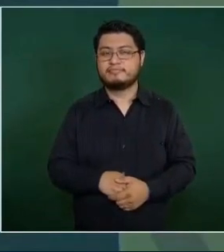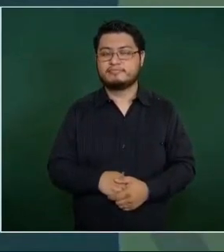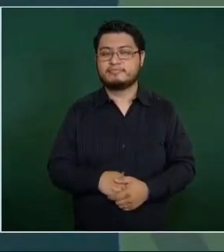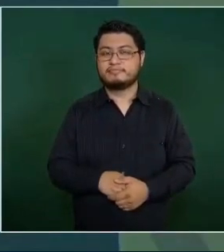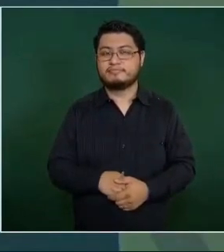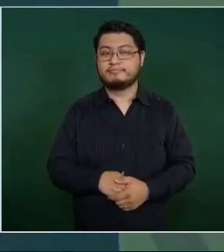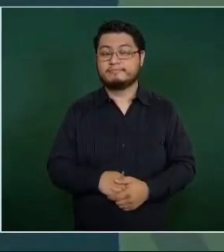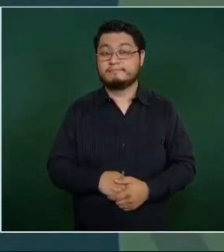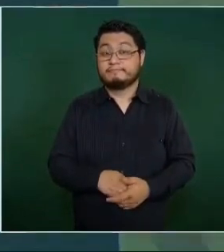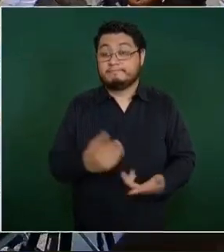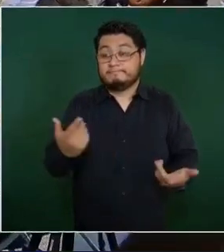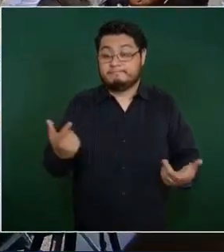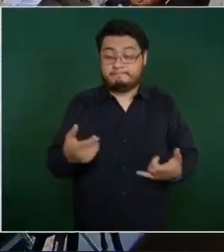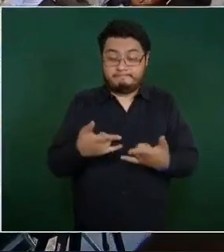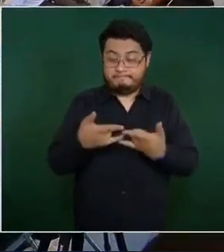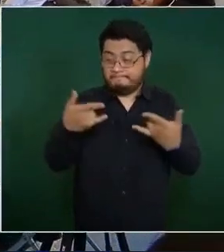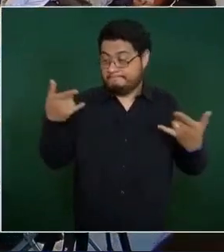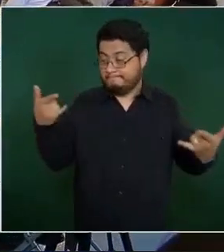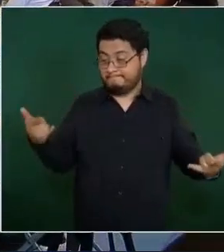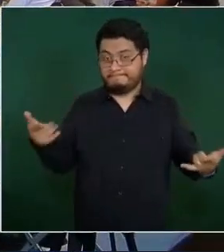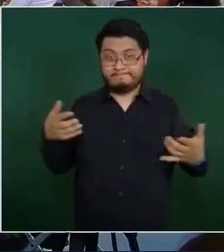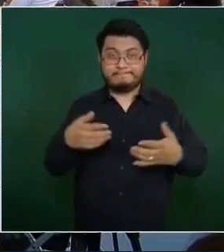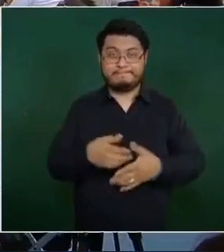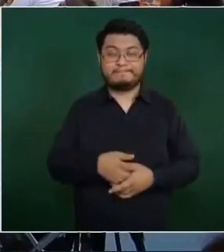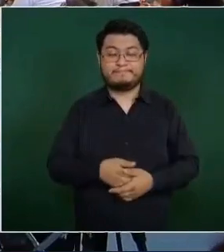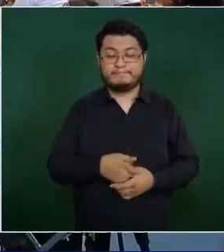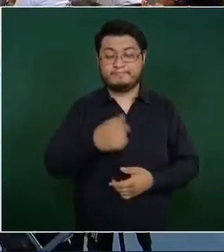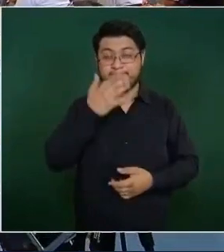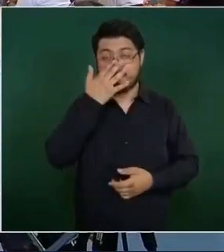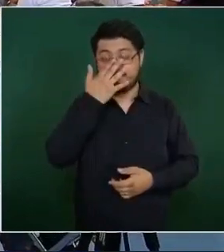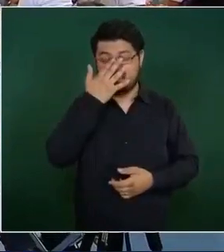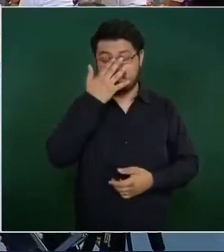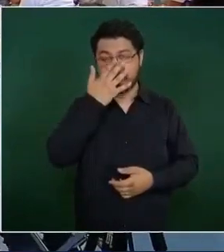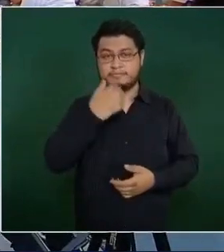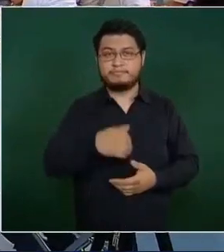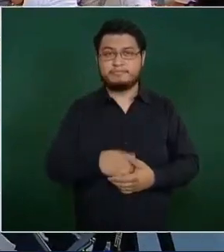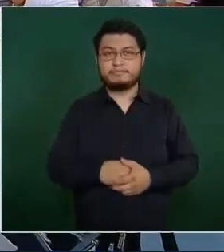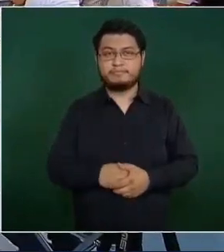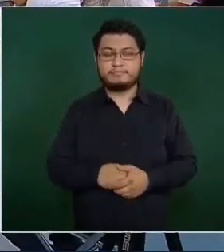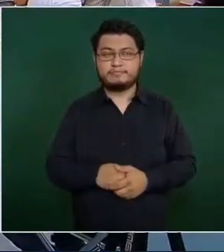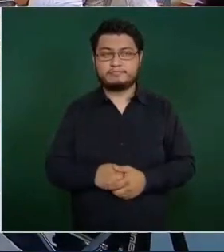Esa es la historia. Sí.